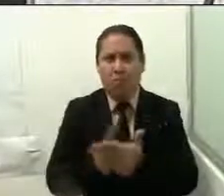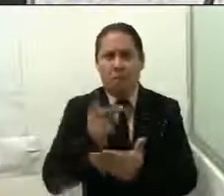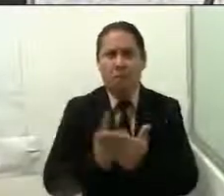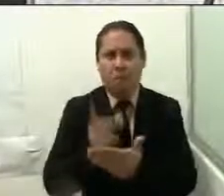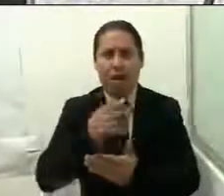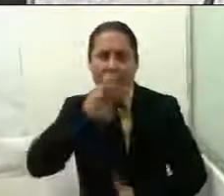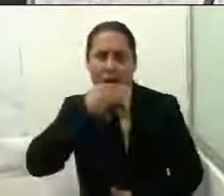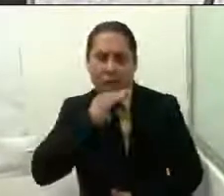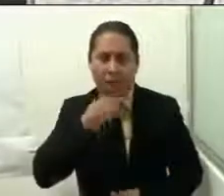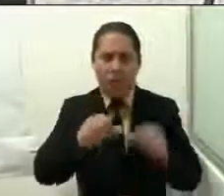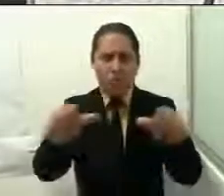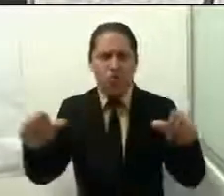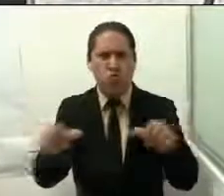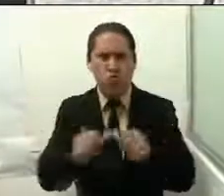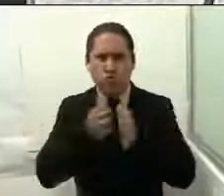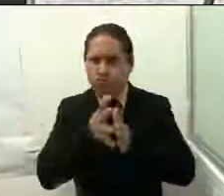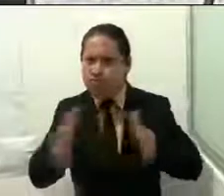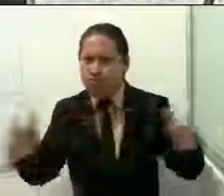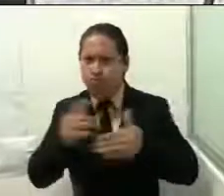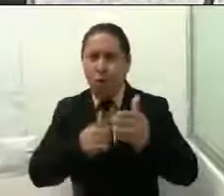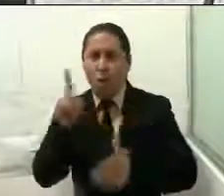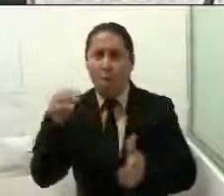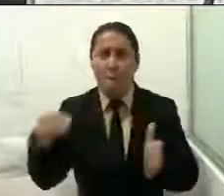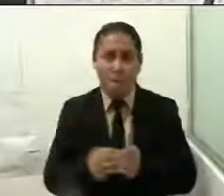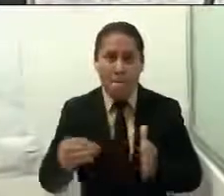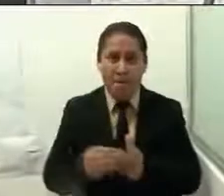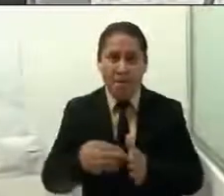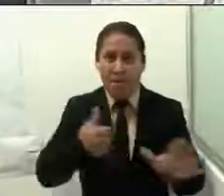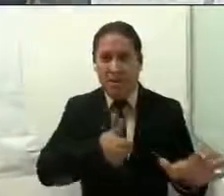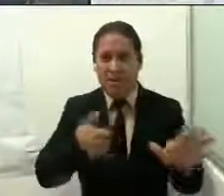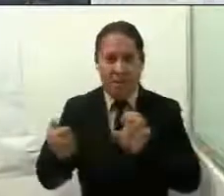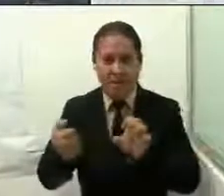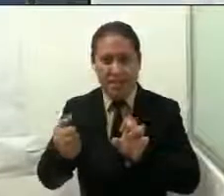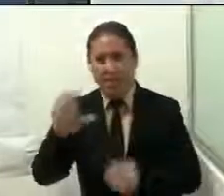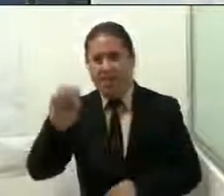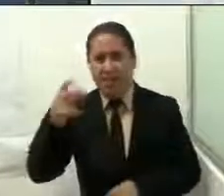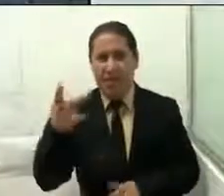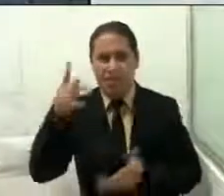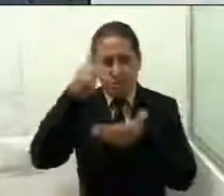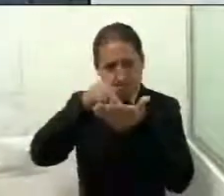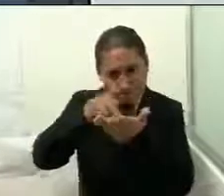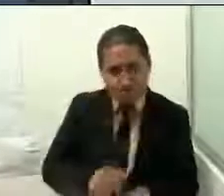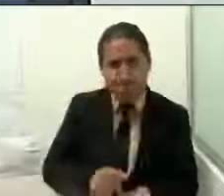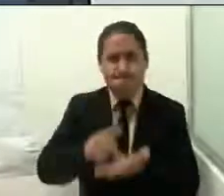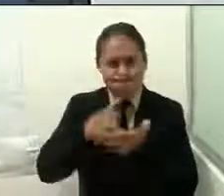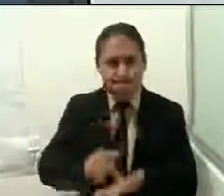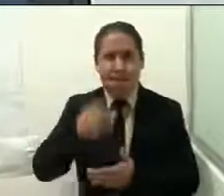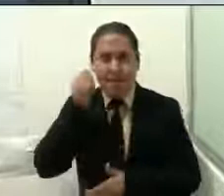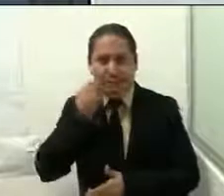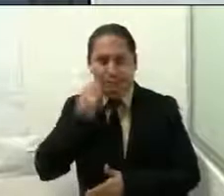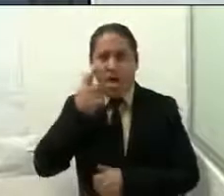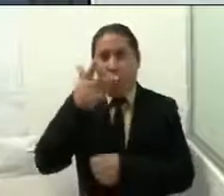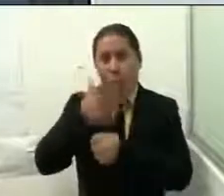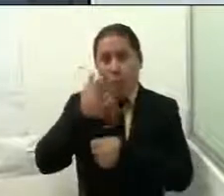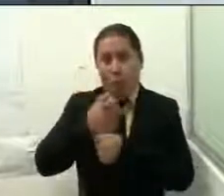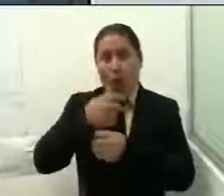con una producción de 1 millón 68 8000 toneladas que no se ubican en el octavo lugar